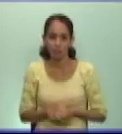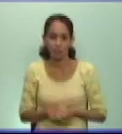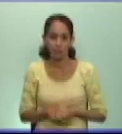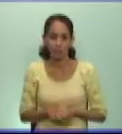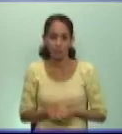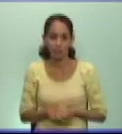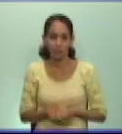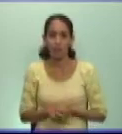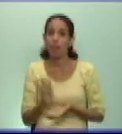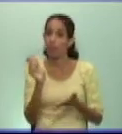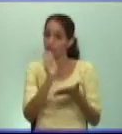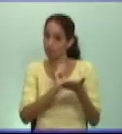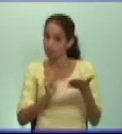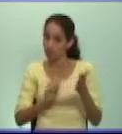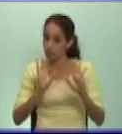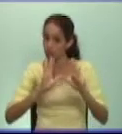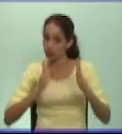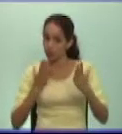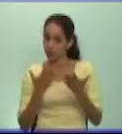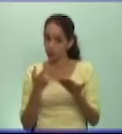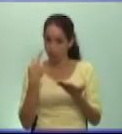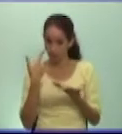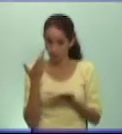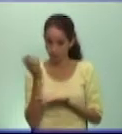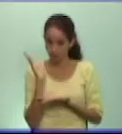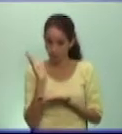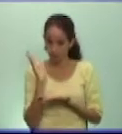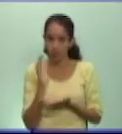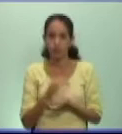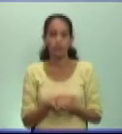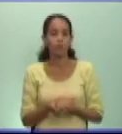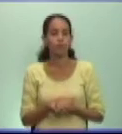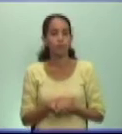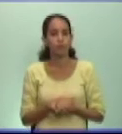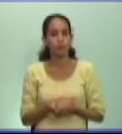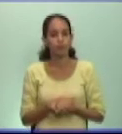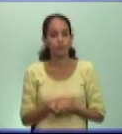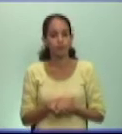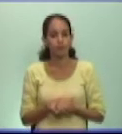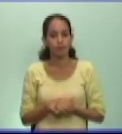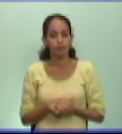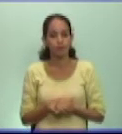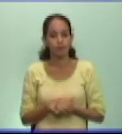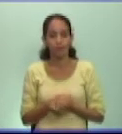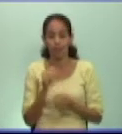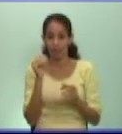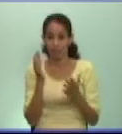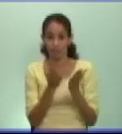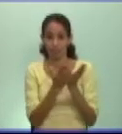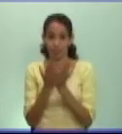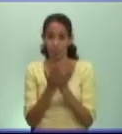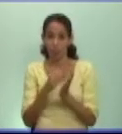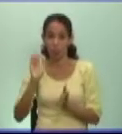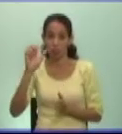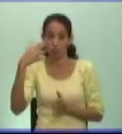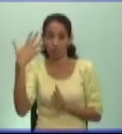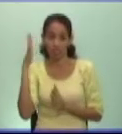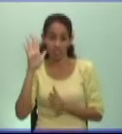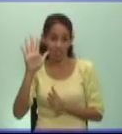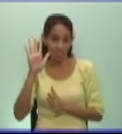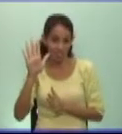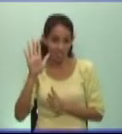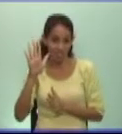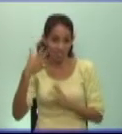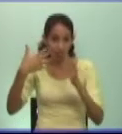que les debe quedar en la libreta. Cuando hablen de esto, miren cuántos elementos ya trabajamos. Pues estoy hablando de la historia de la